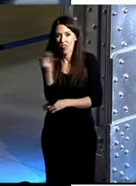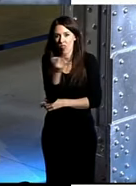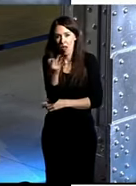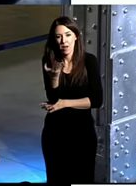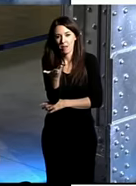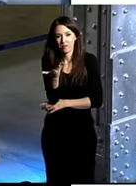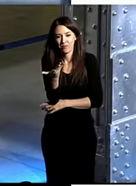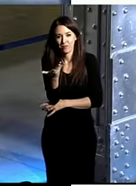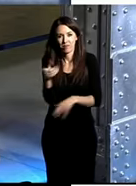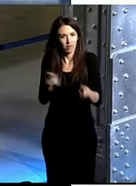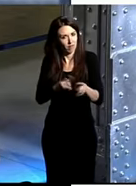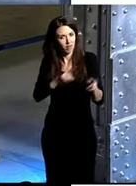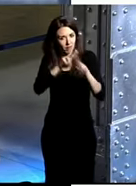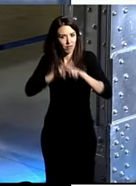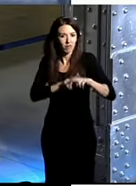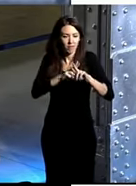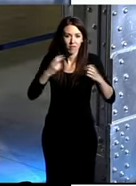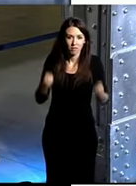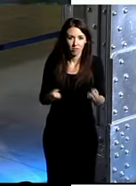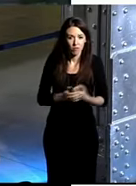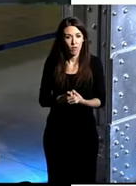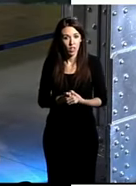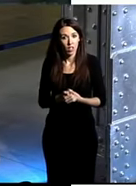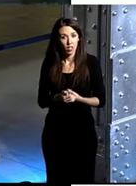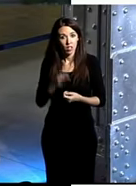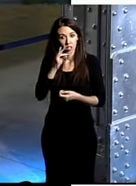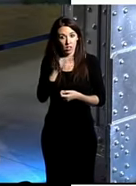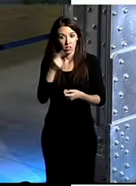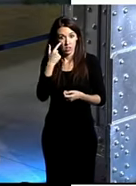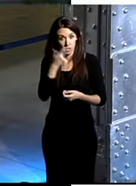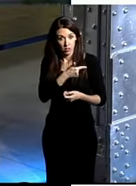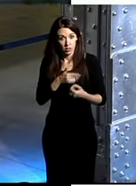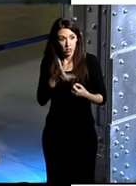gran estudio. ¿Tenés audios de acá?